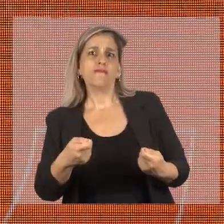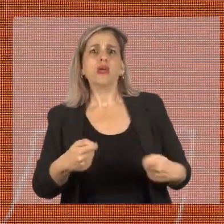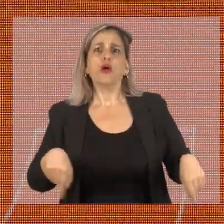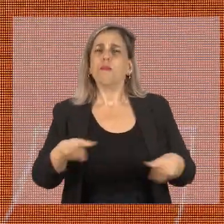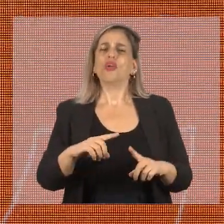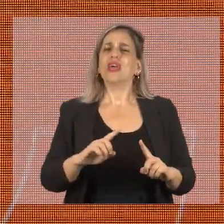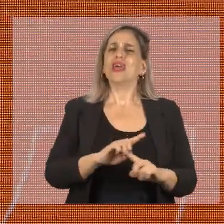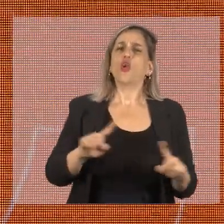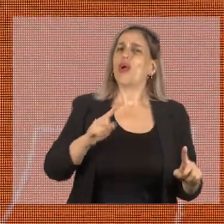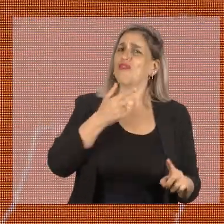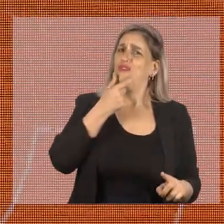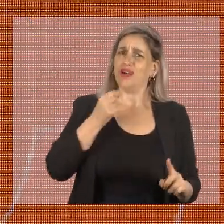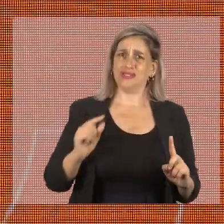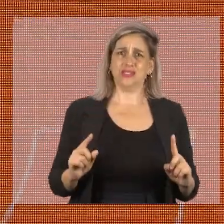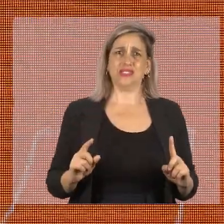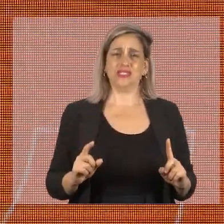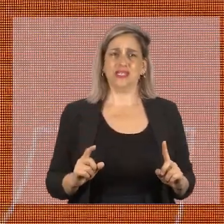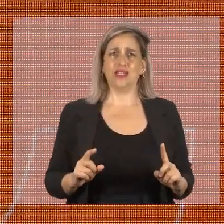Que es muy difícil